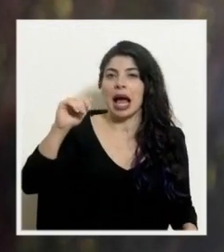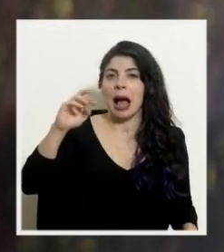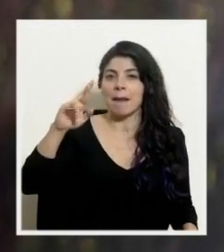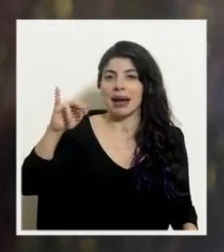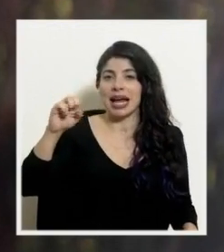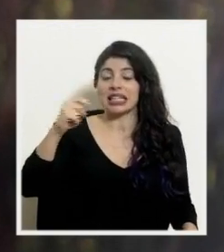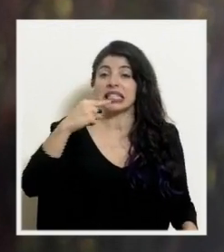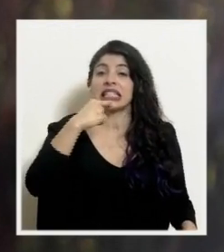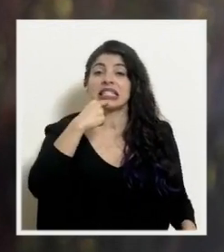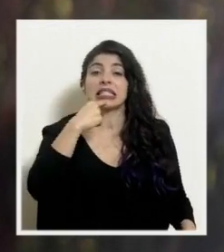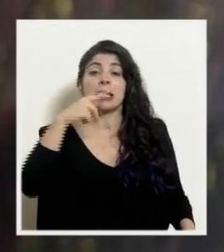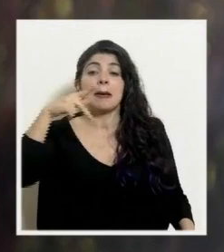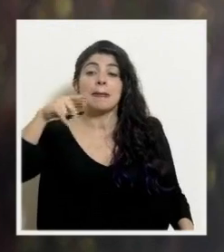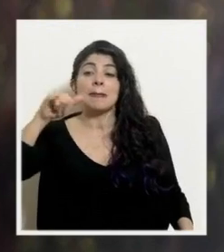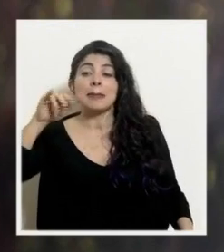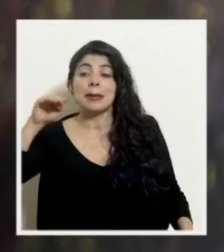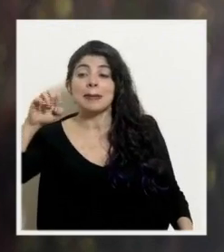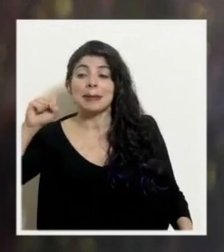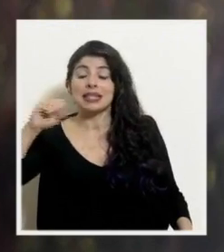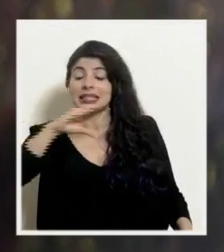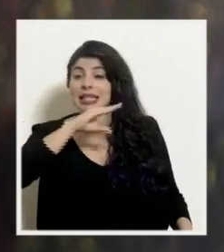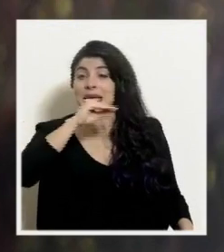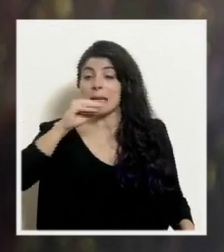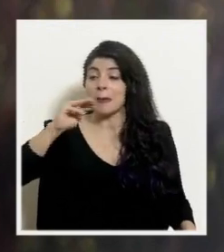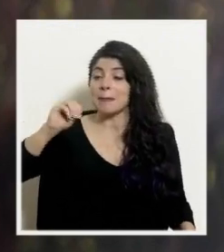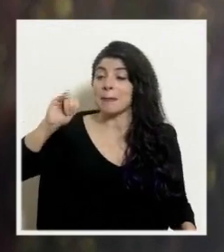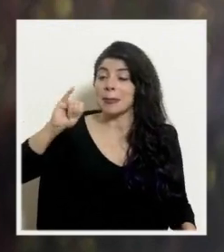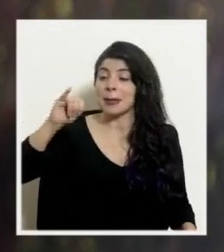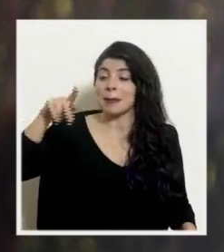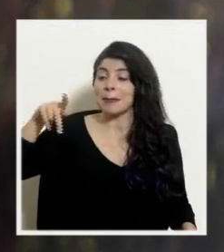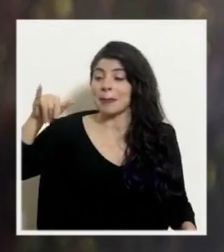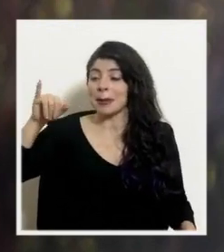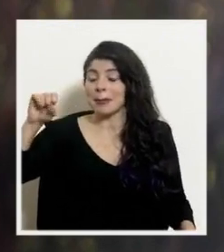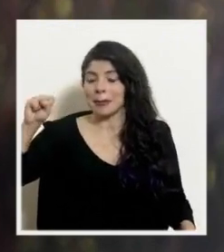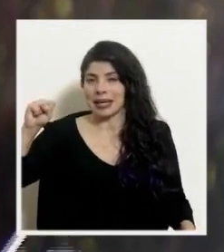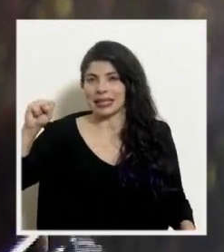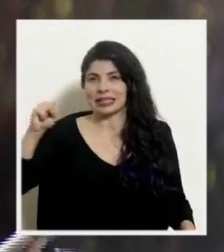que las pymes y las MIPYMES tuvieron algún tema